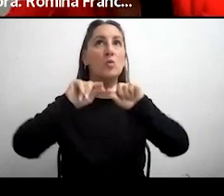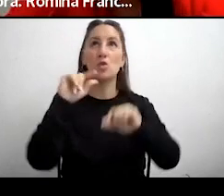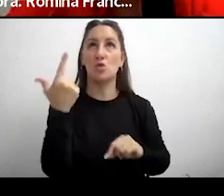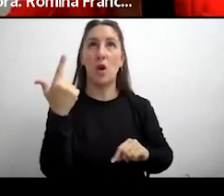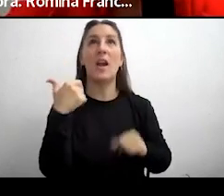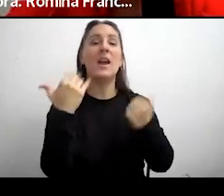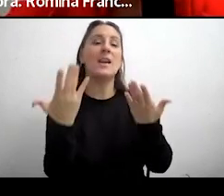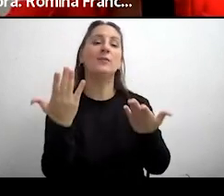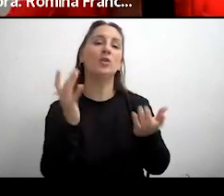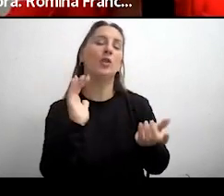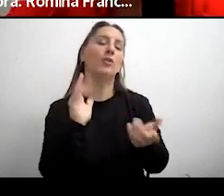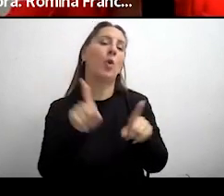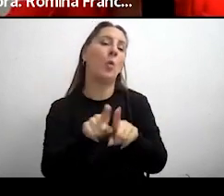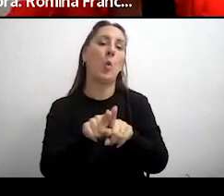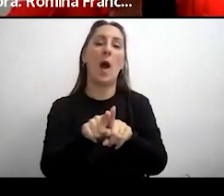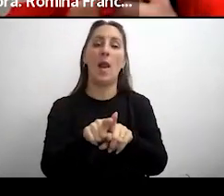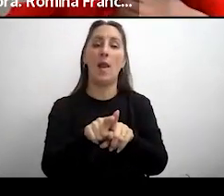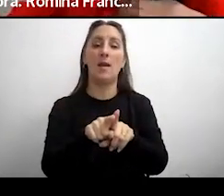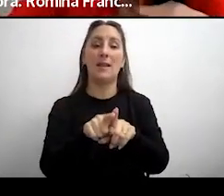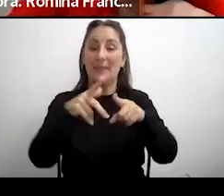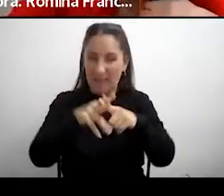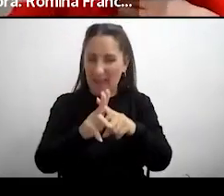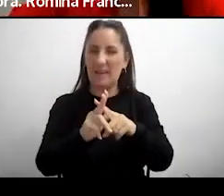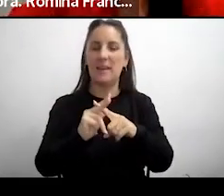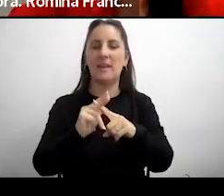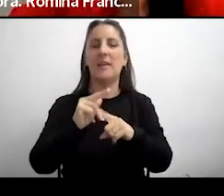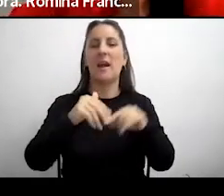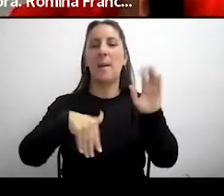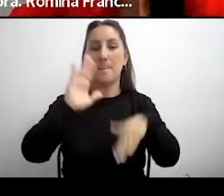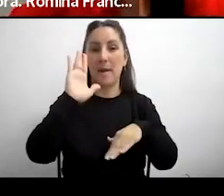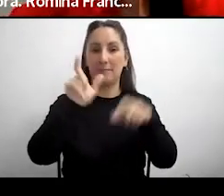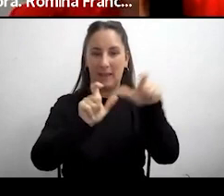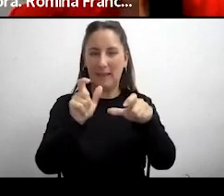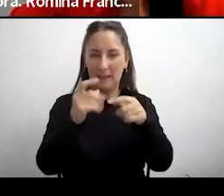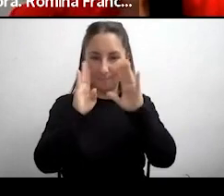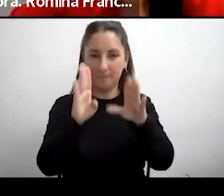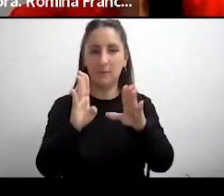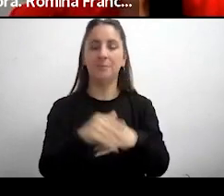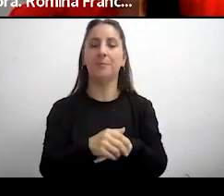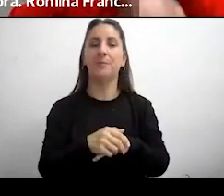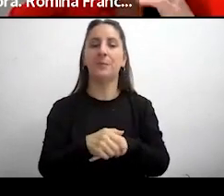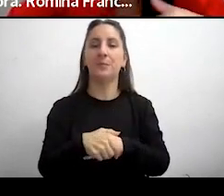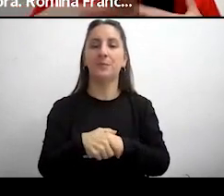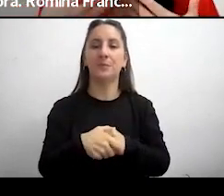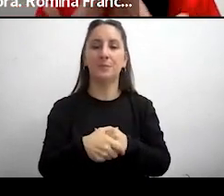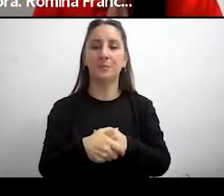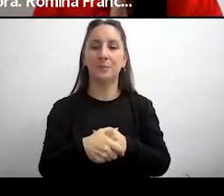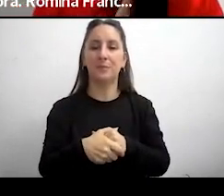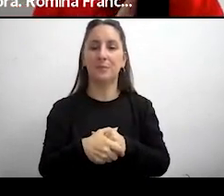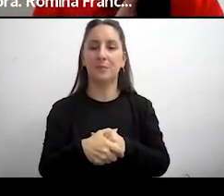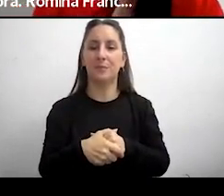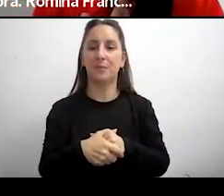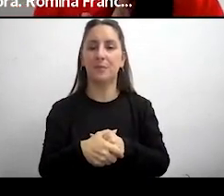forma supletoria que utilizamos en la parte técnica y que muchos profesionales lo utilizan es, no tienen o sea, no saben ni